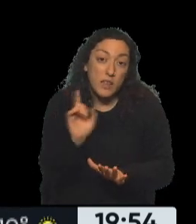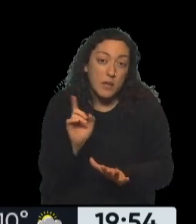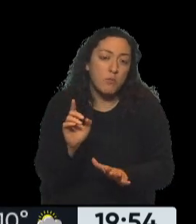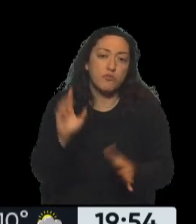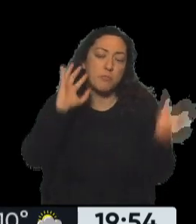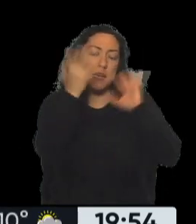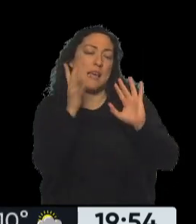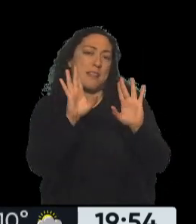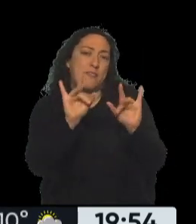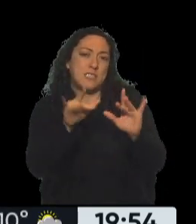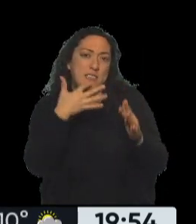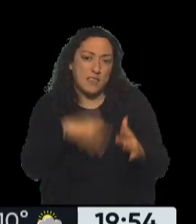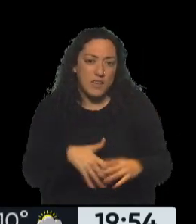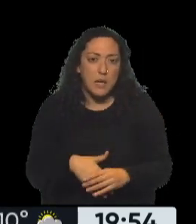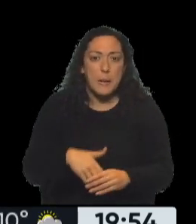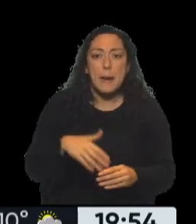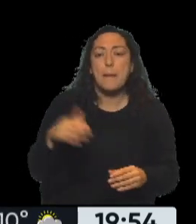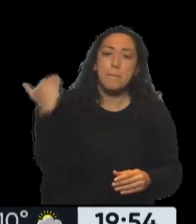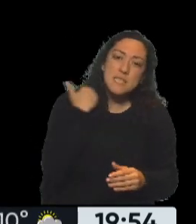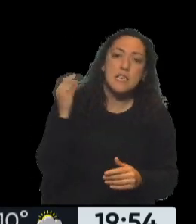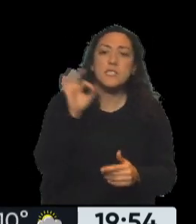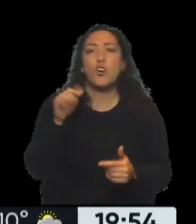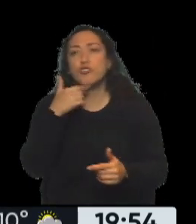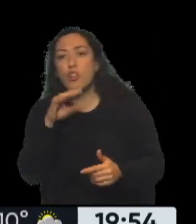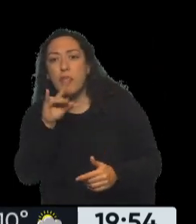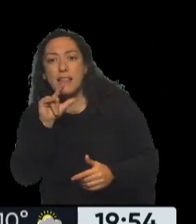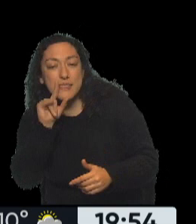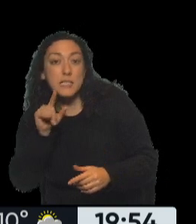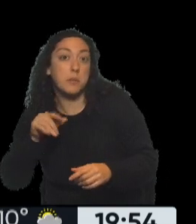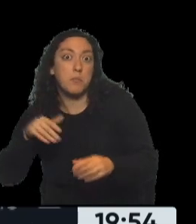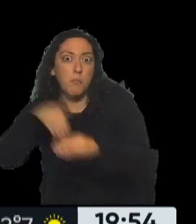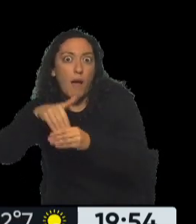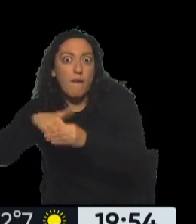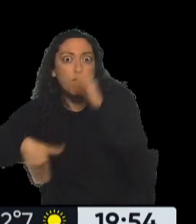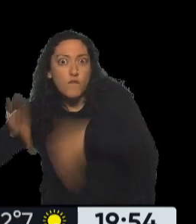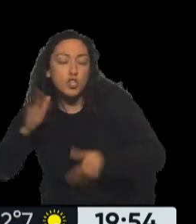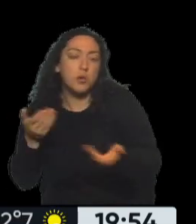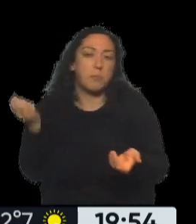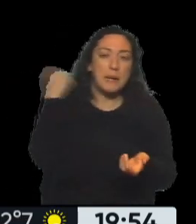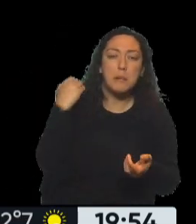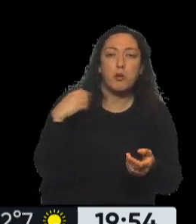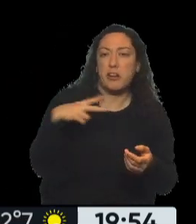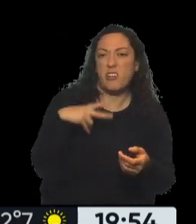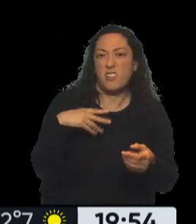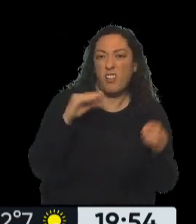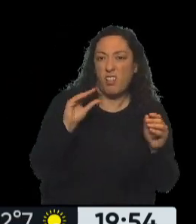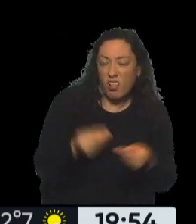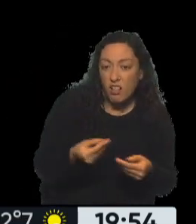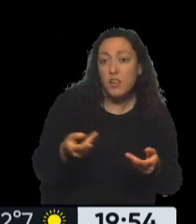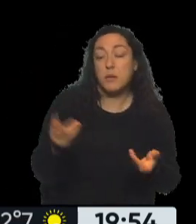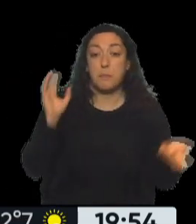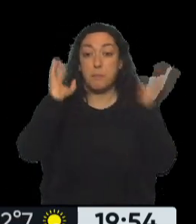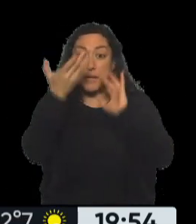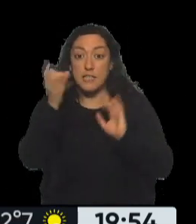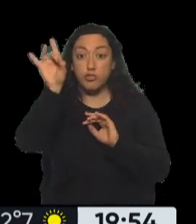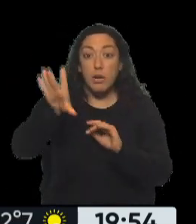Javier Milei. Le fue muchísimo mejor en La Matanza o en Villa Soldati que en Palermo o en Recoleta. Y acá se derrumba la idea de que Milei